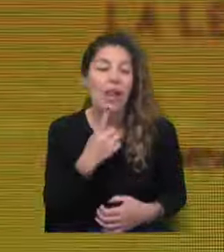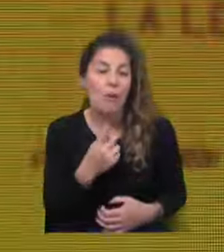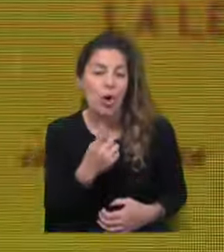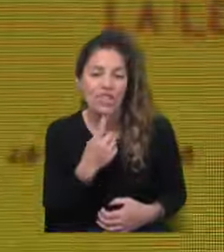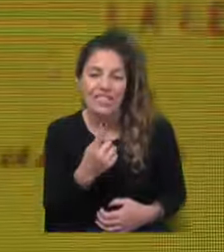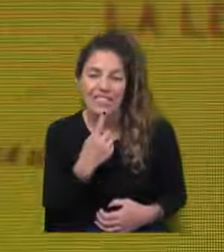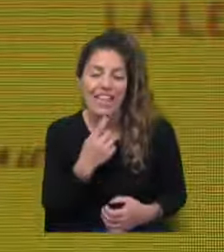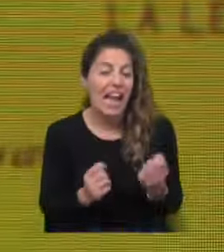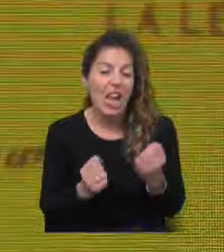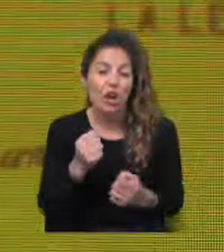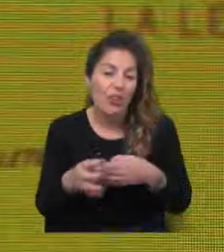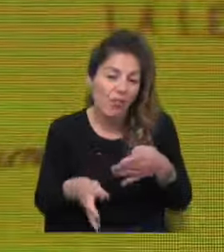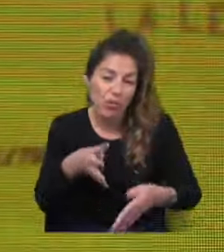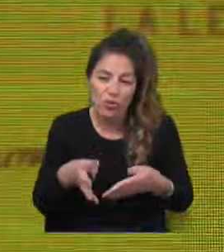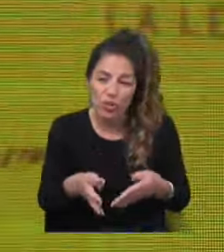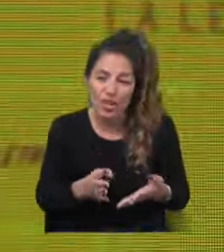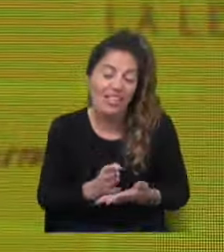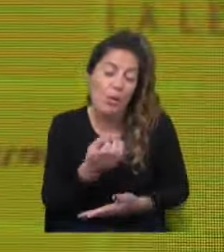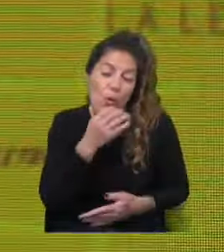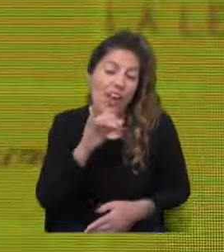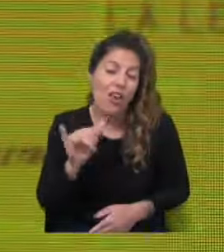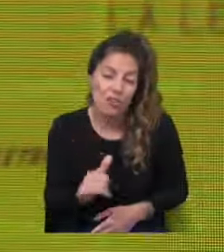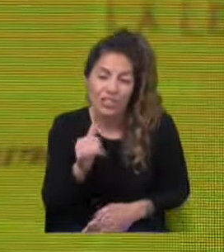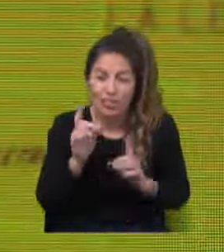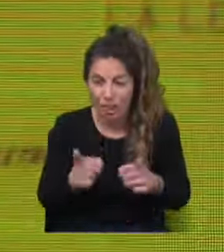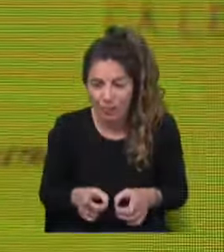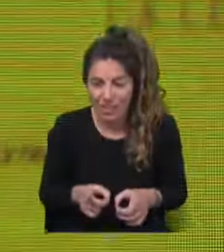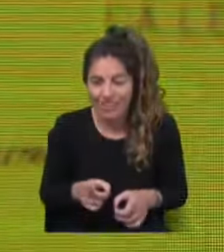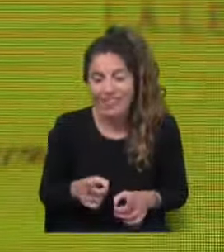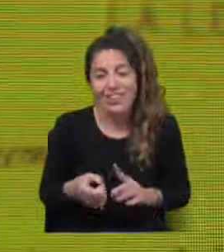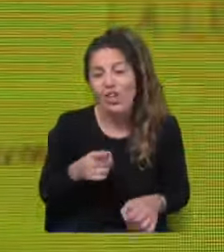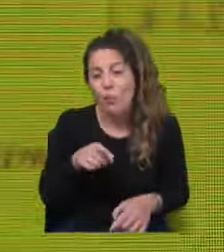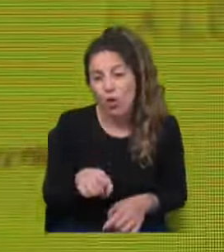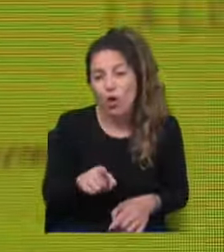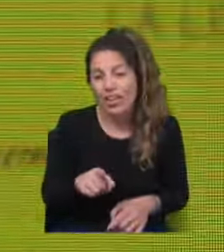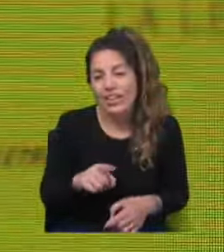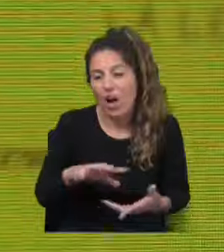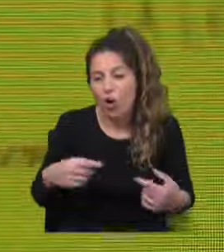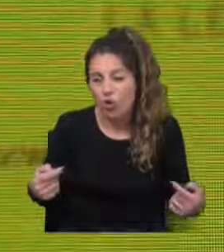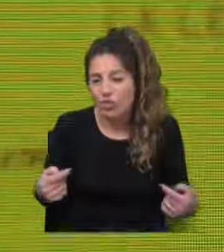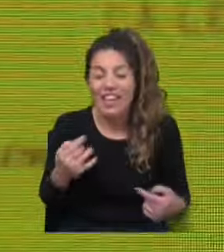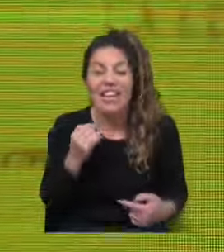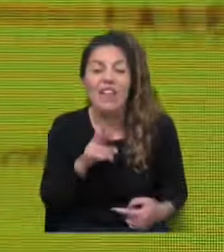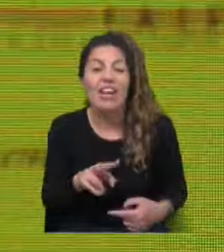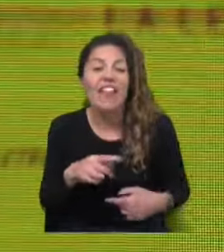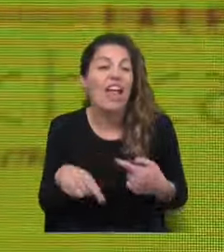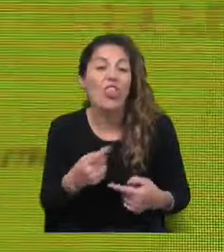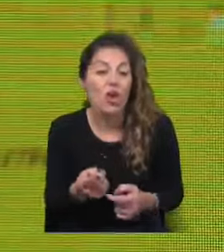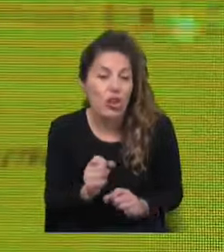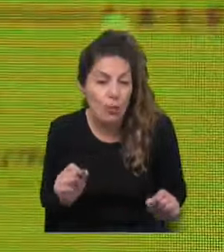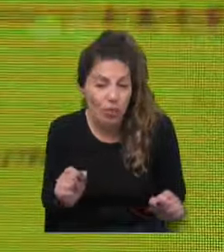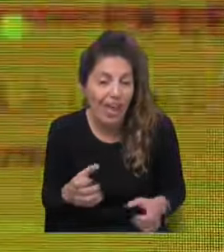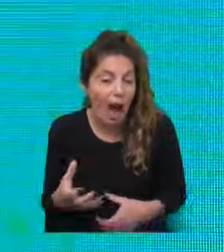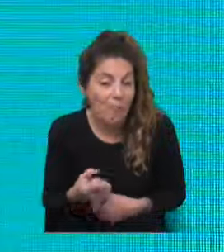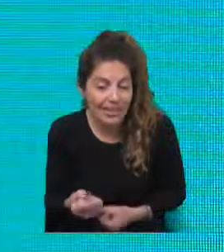que la economía funcione, siempre es una buena noticia, eso también es así, y tiene que ver un poco con estos fenómenos. Muchas veces hay que ver hasta dónde está dispuesto a